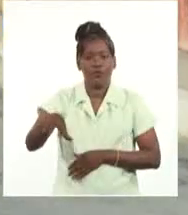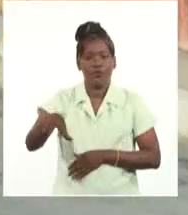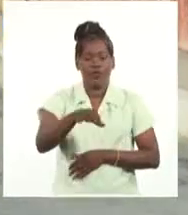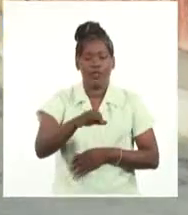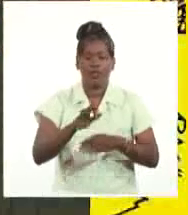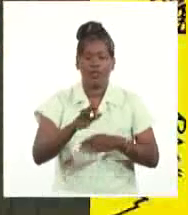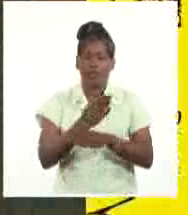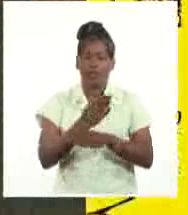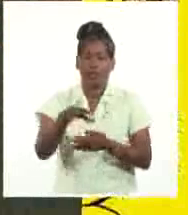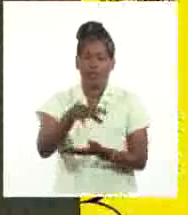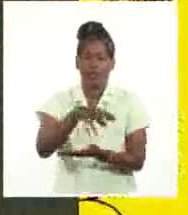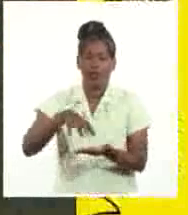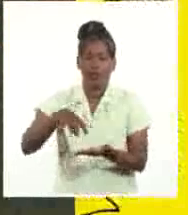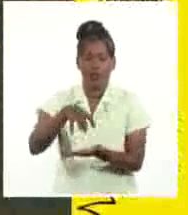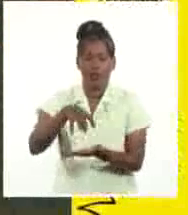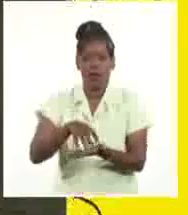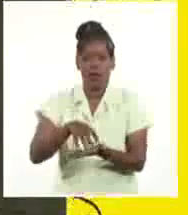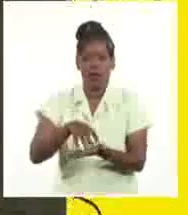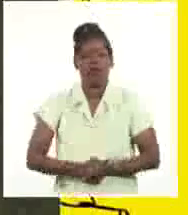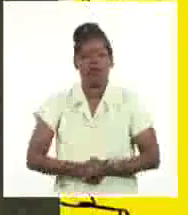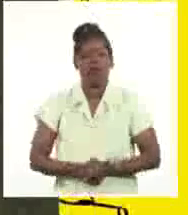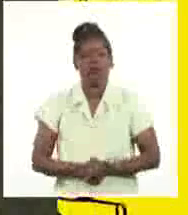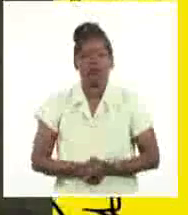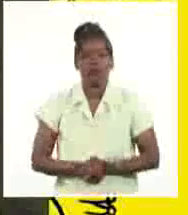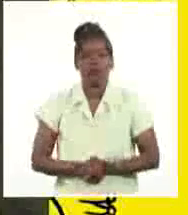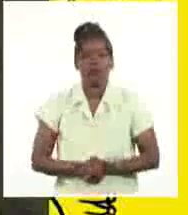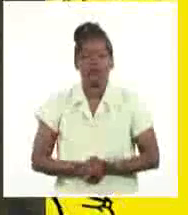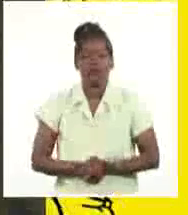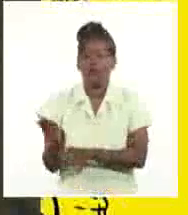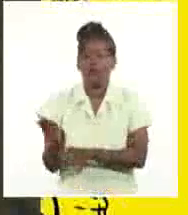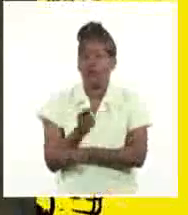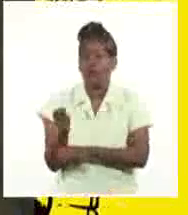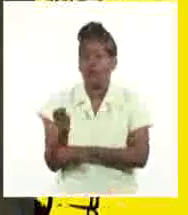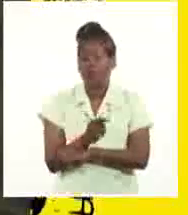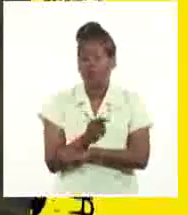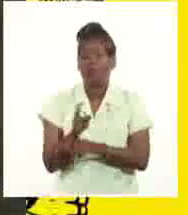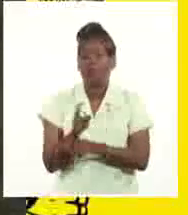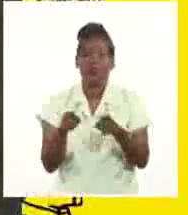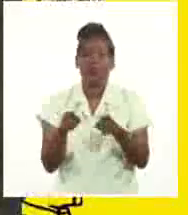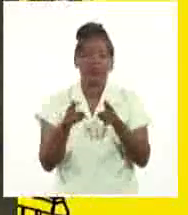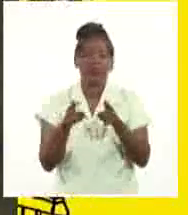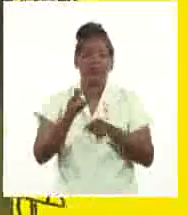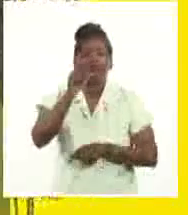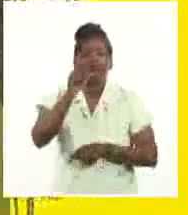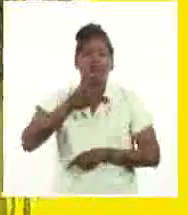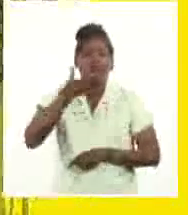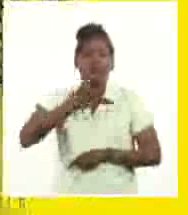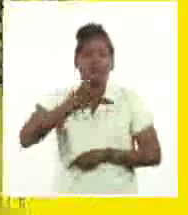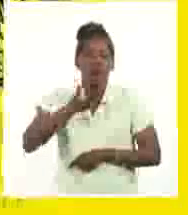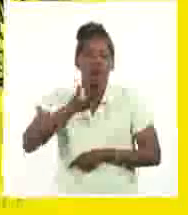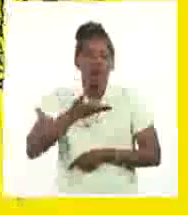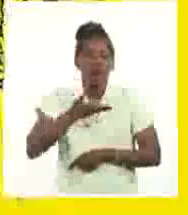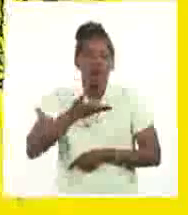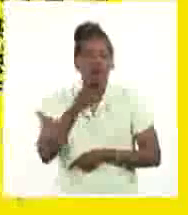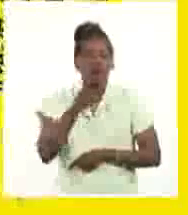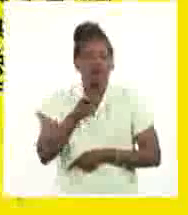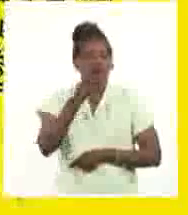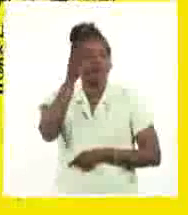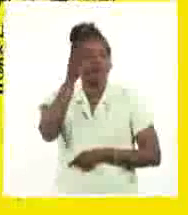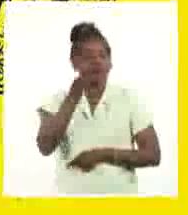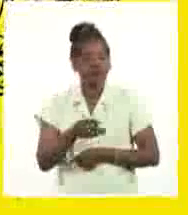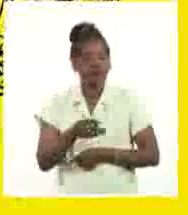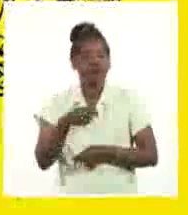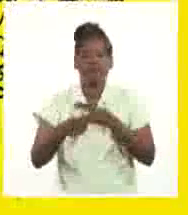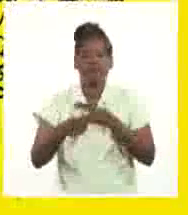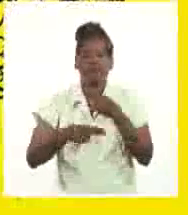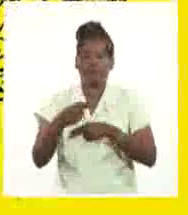de la capital. El concurso de minicuentos El Dinosaurio, que otorga el Centro de Formación Literaria Onelio Jorge Cardoso,